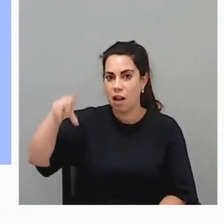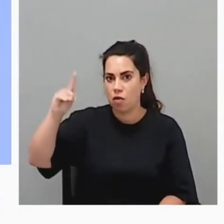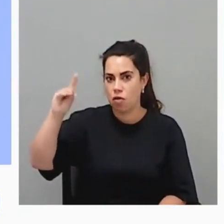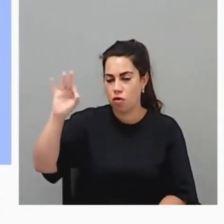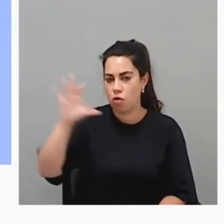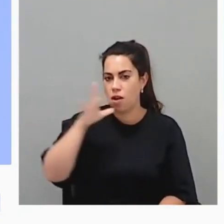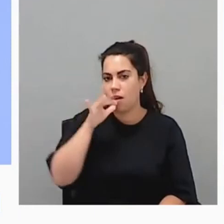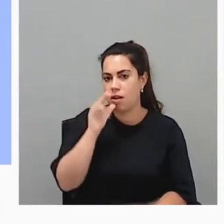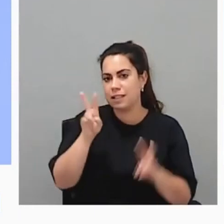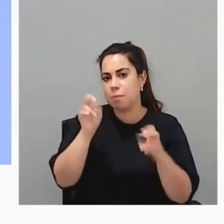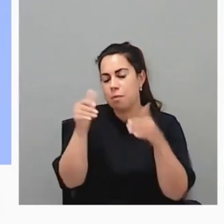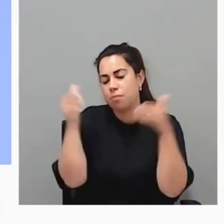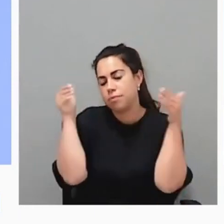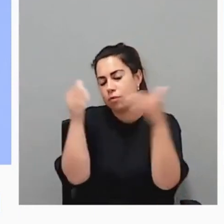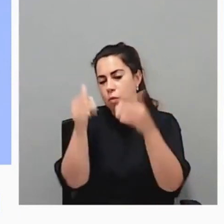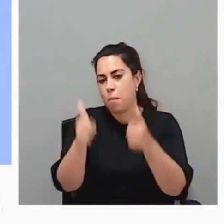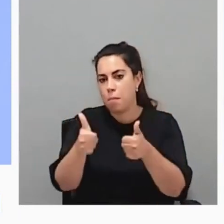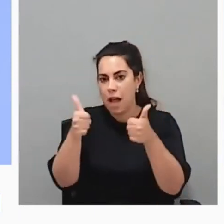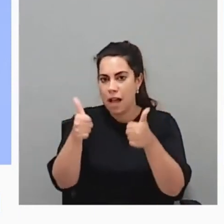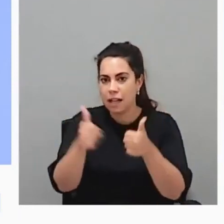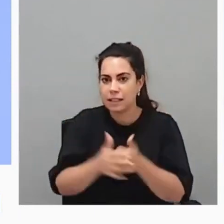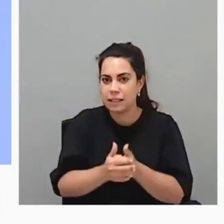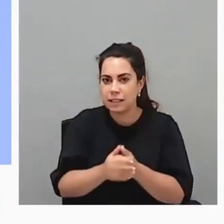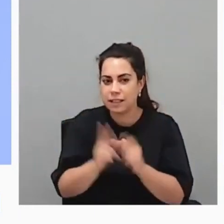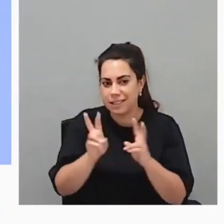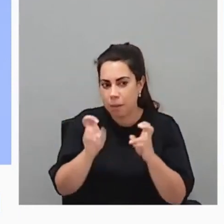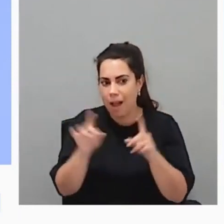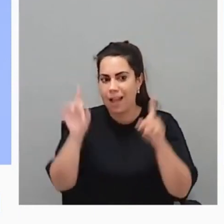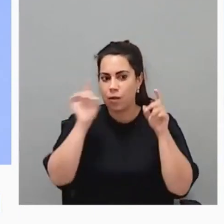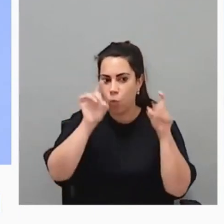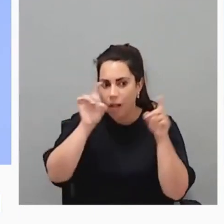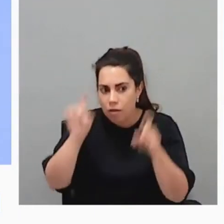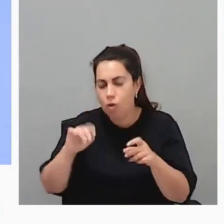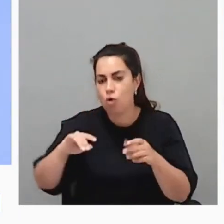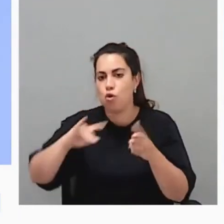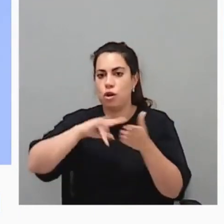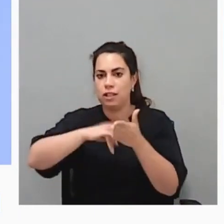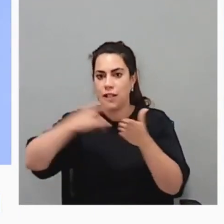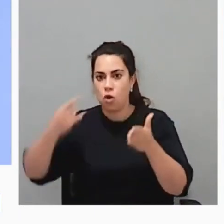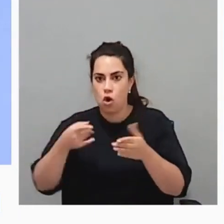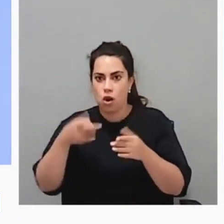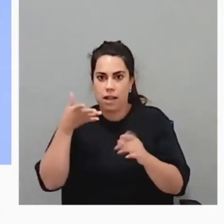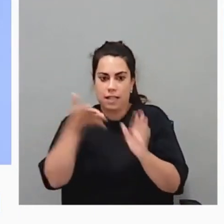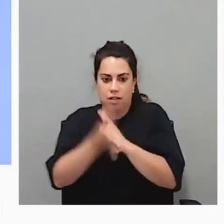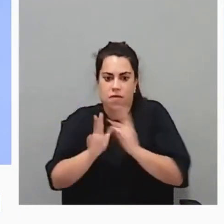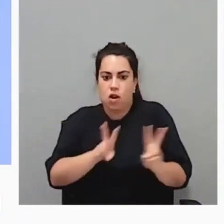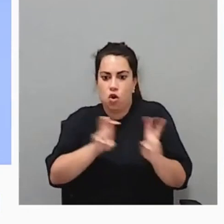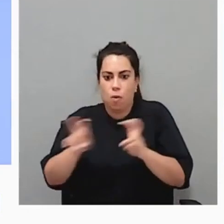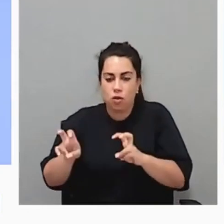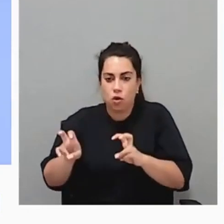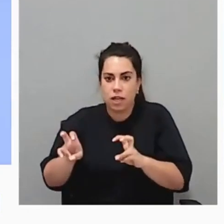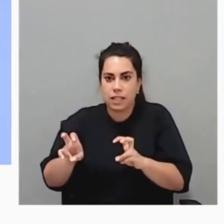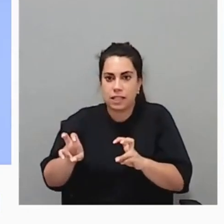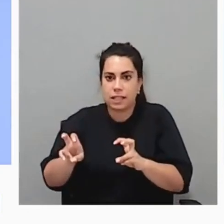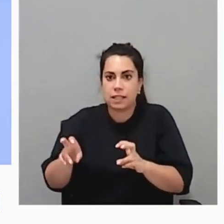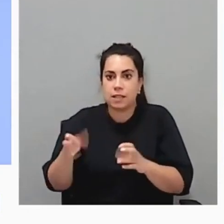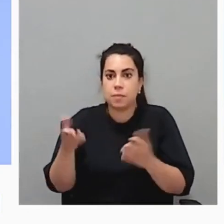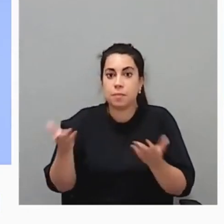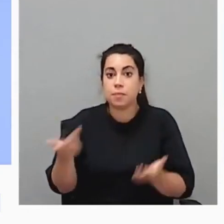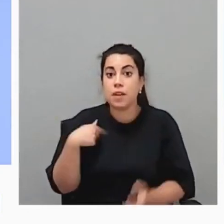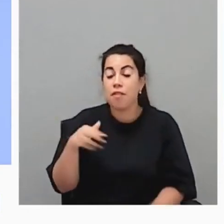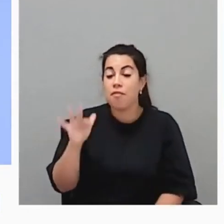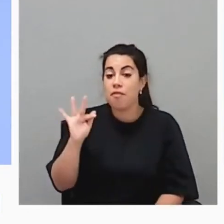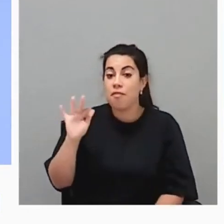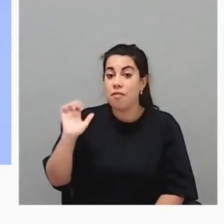proyectos de educación y tecnología y que son innovadores. Y Fernando Sierra, que